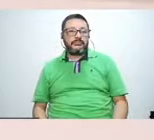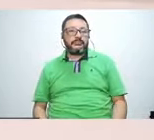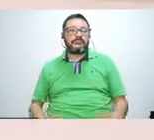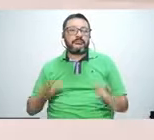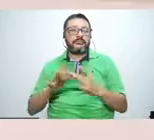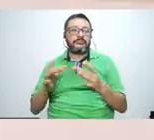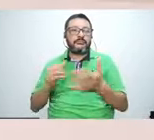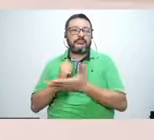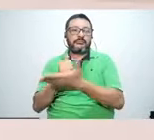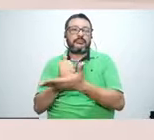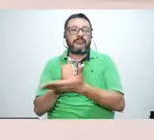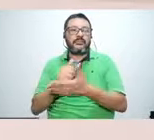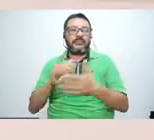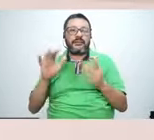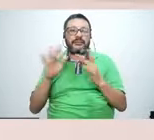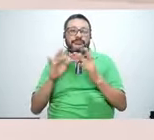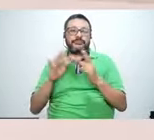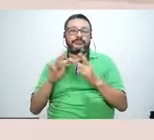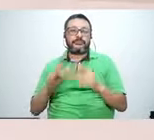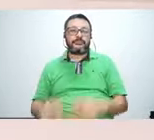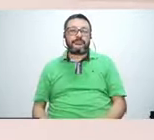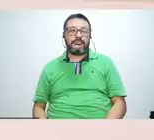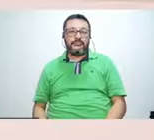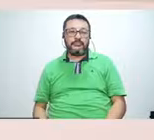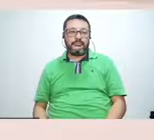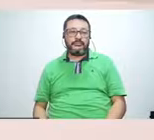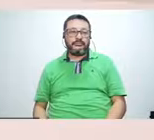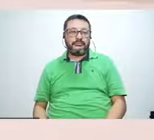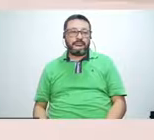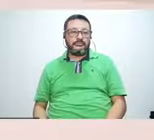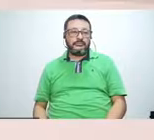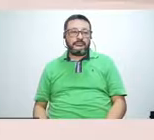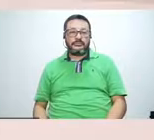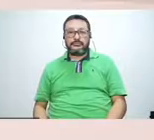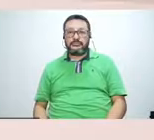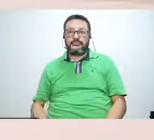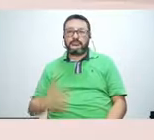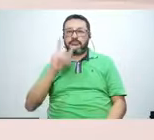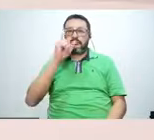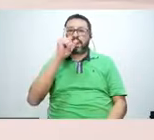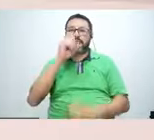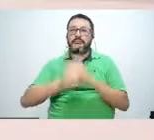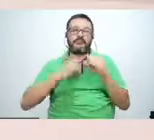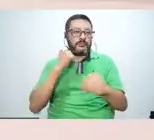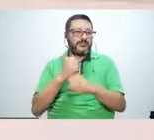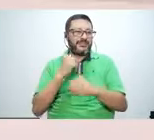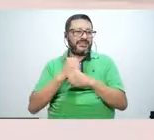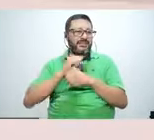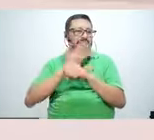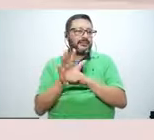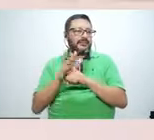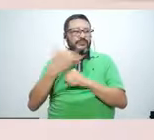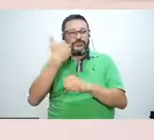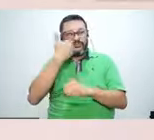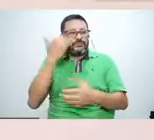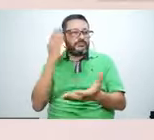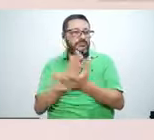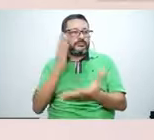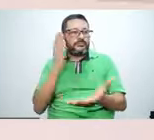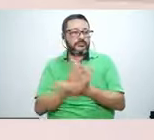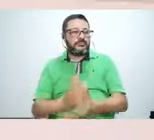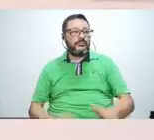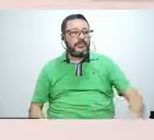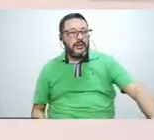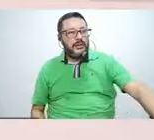mucho, porque igual también venimos de no sé, un año, una época de muchas lesiones. Fue algo como que nos impactó al